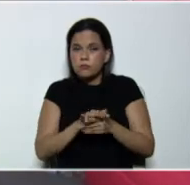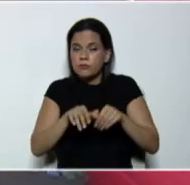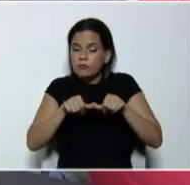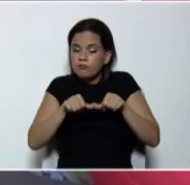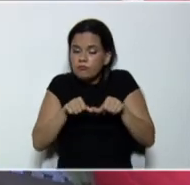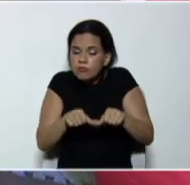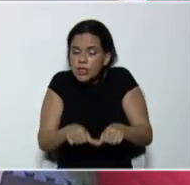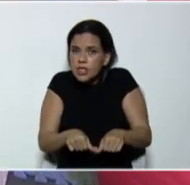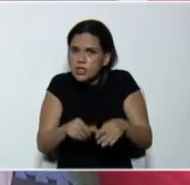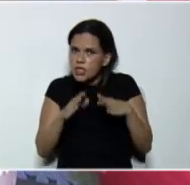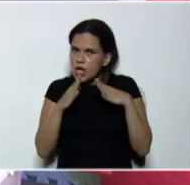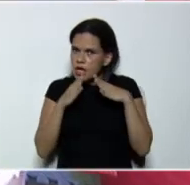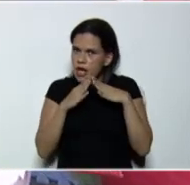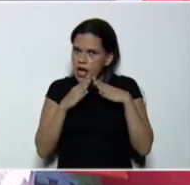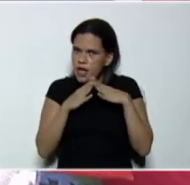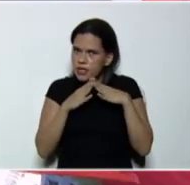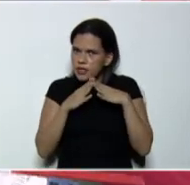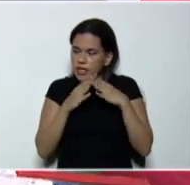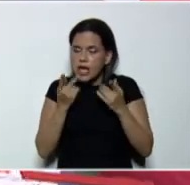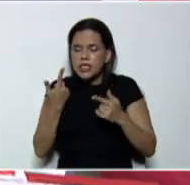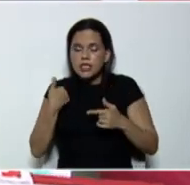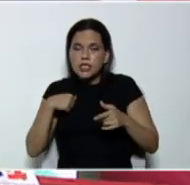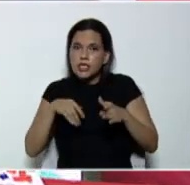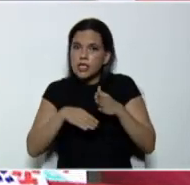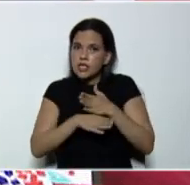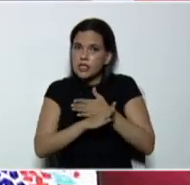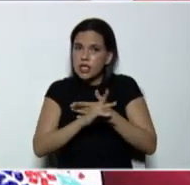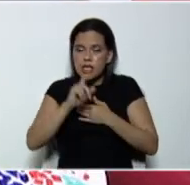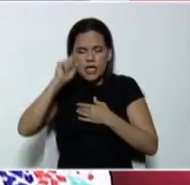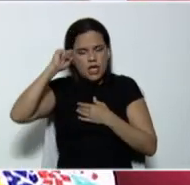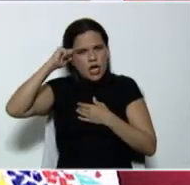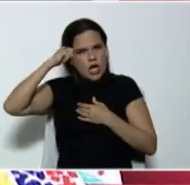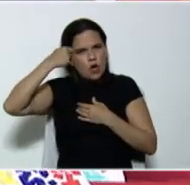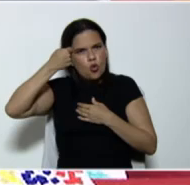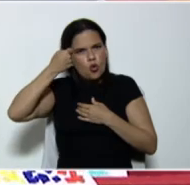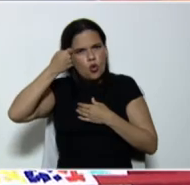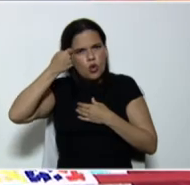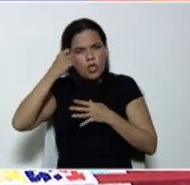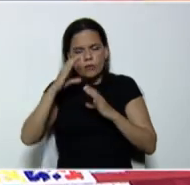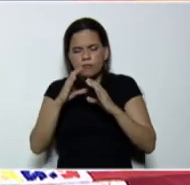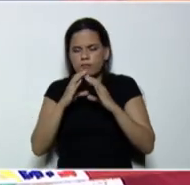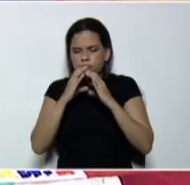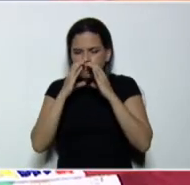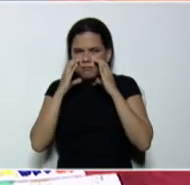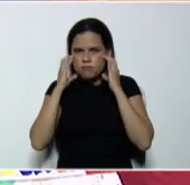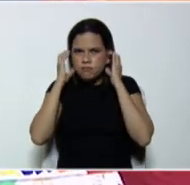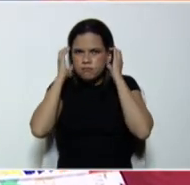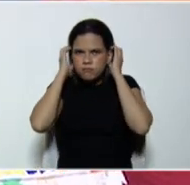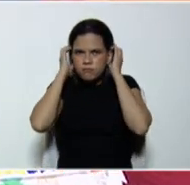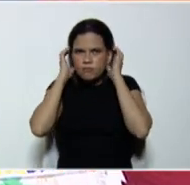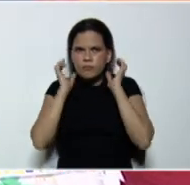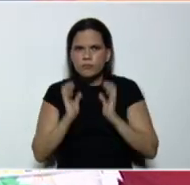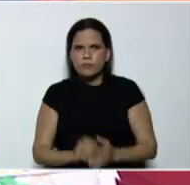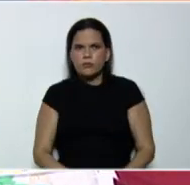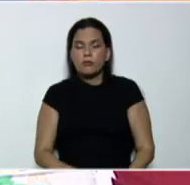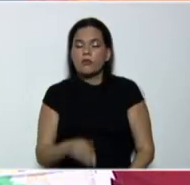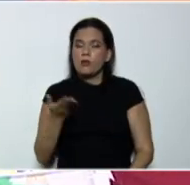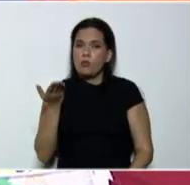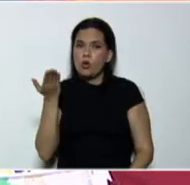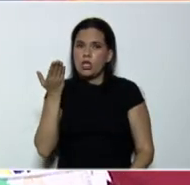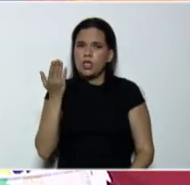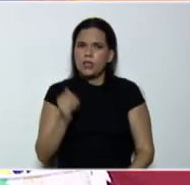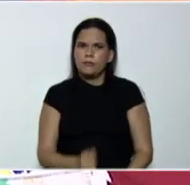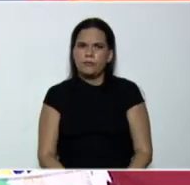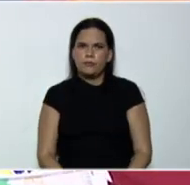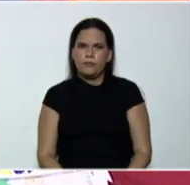en casa y si tienes que salir, recordar el tapabocas. Es muy